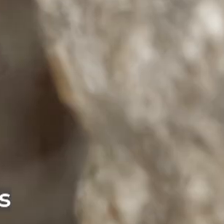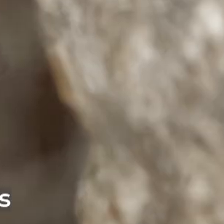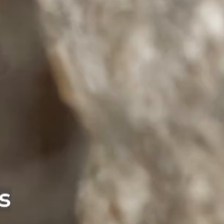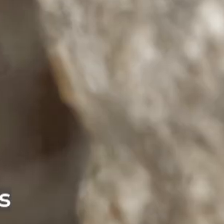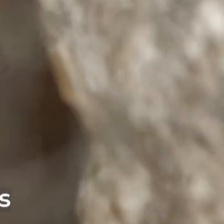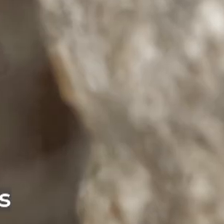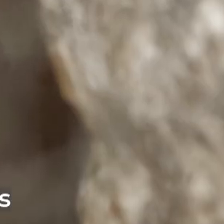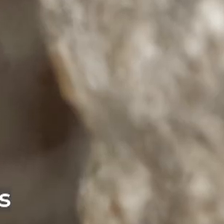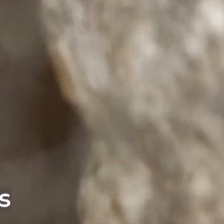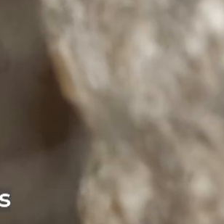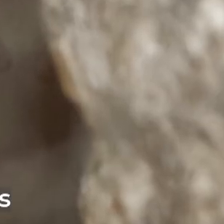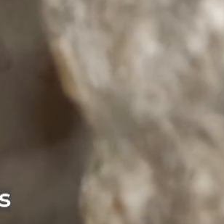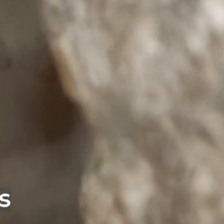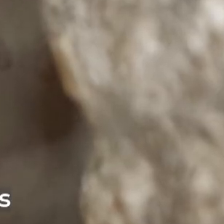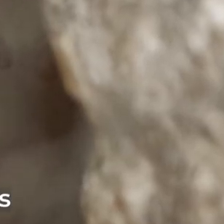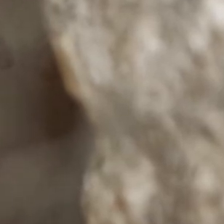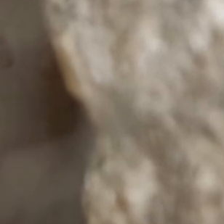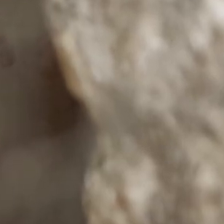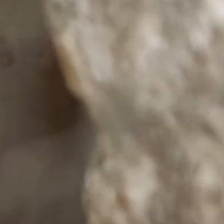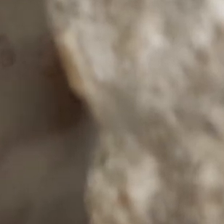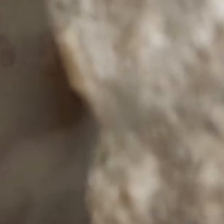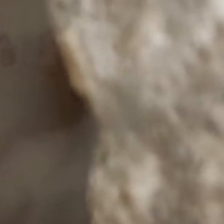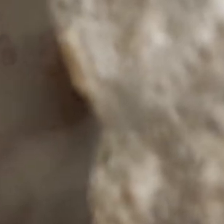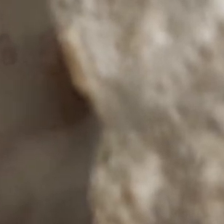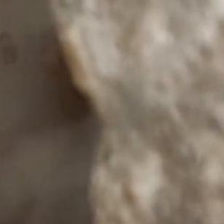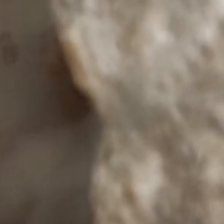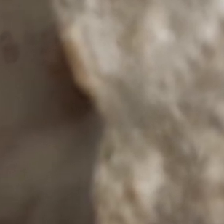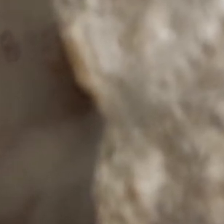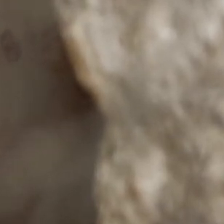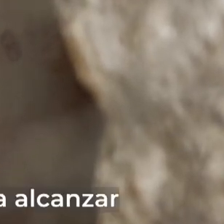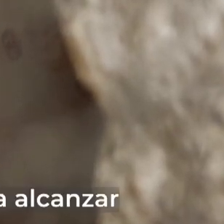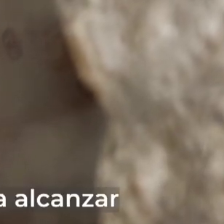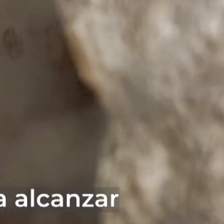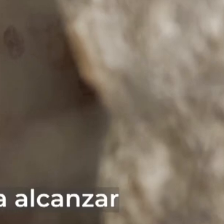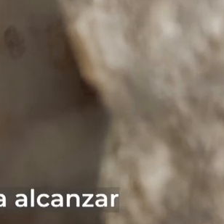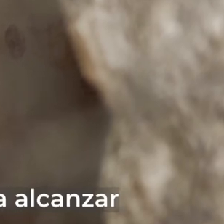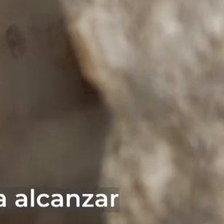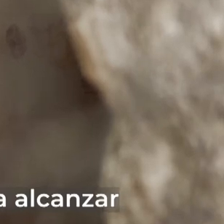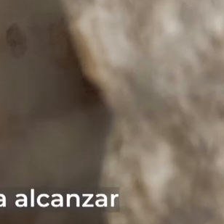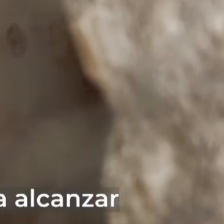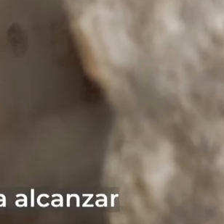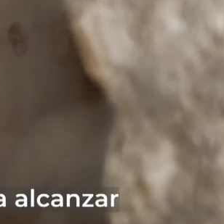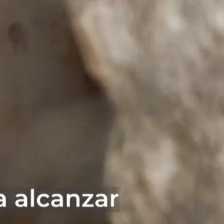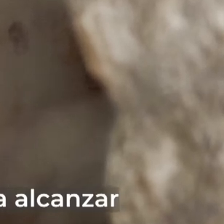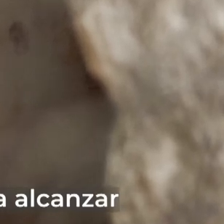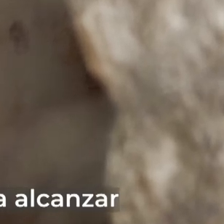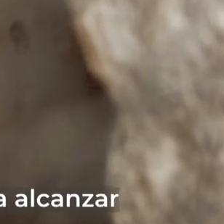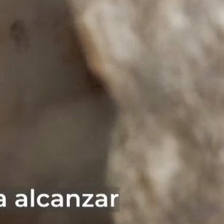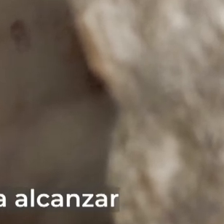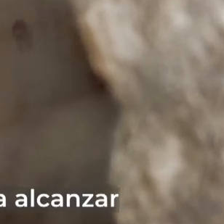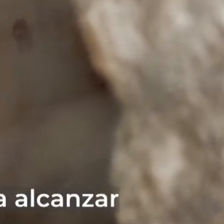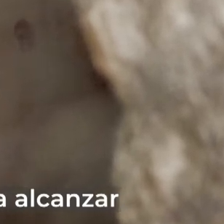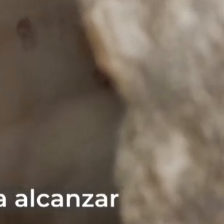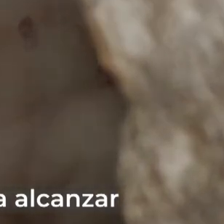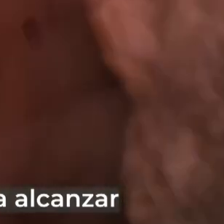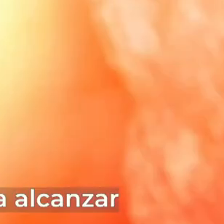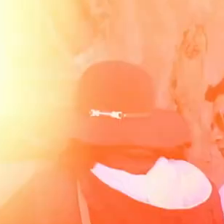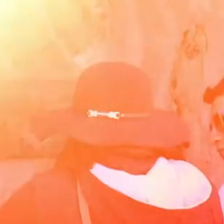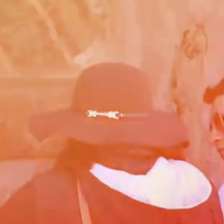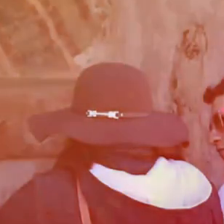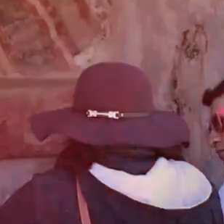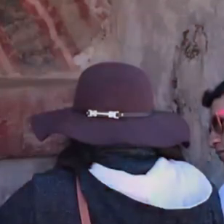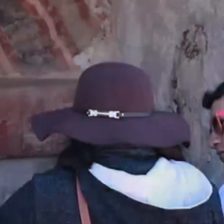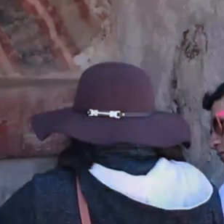que muestra a un felino que además de dar nombre al conjunto, evidencia el poderío y la influencia que llegó a alcanzar